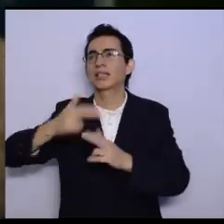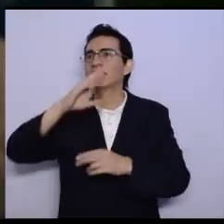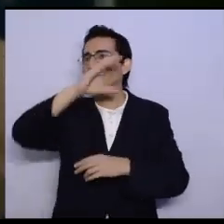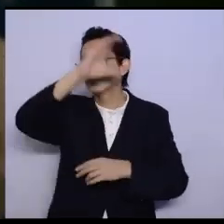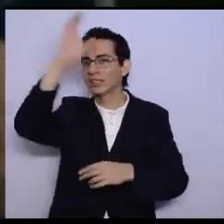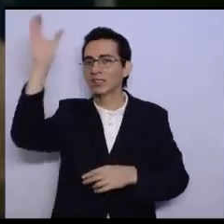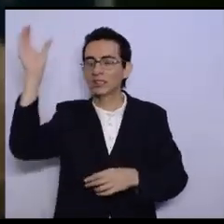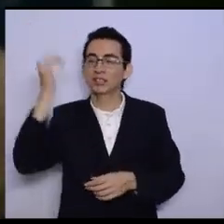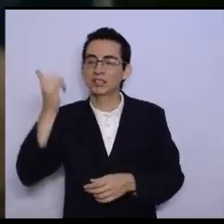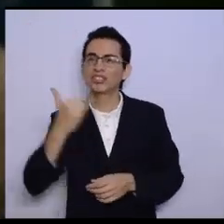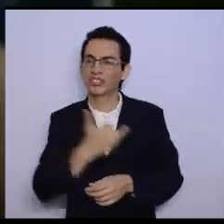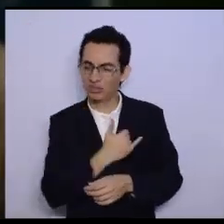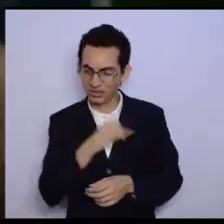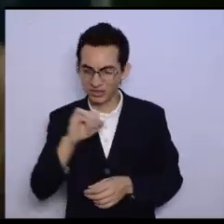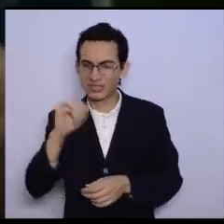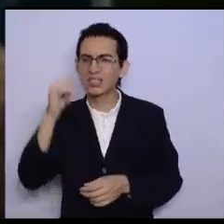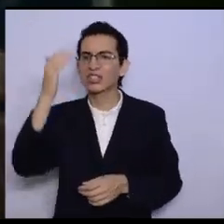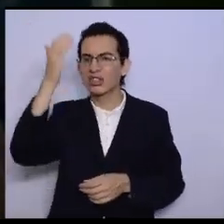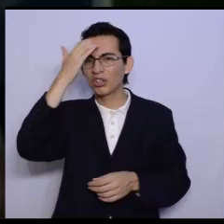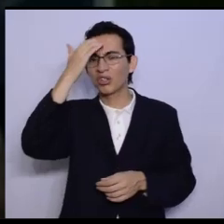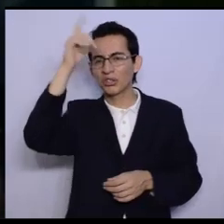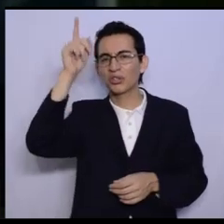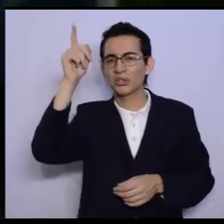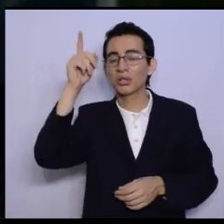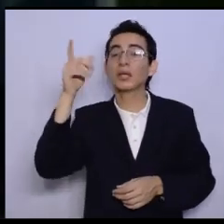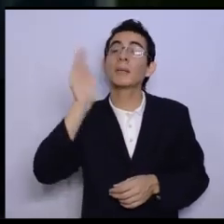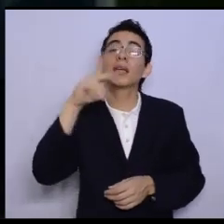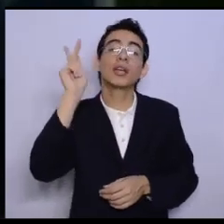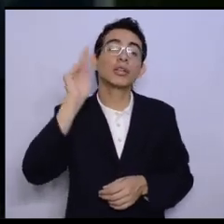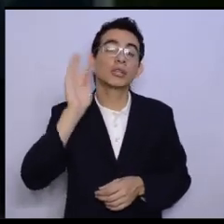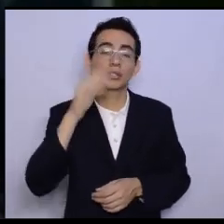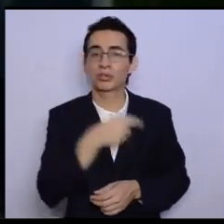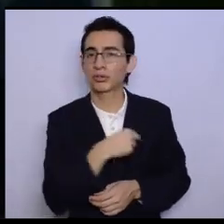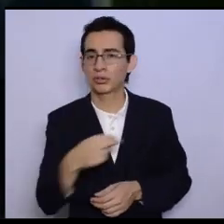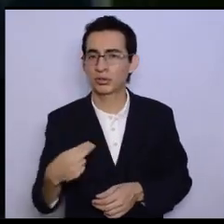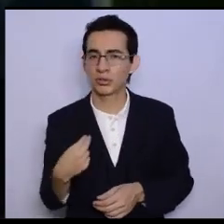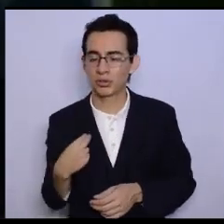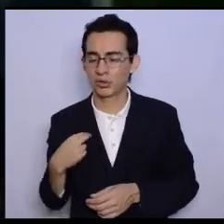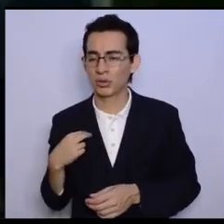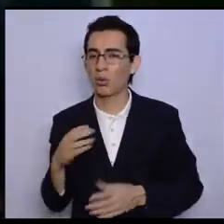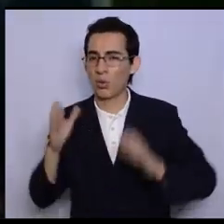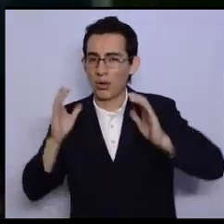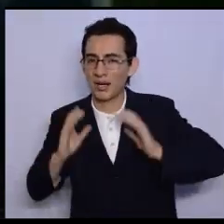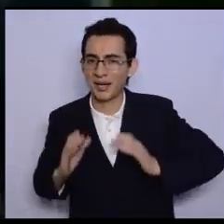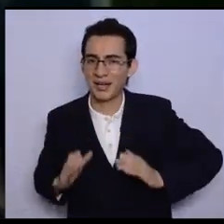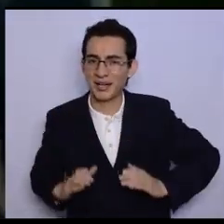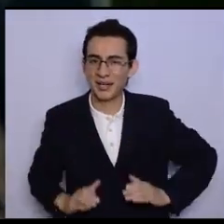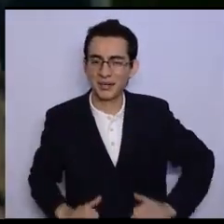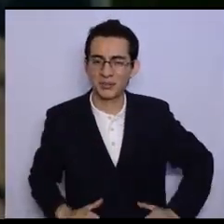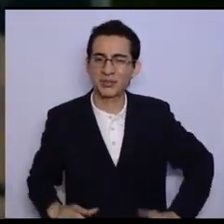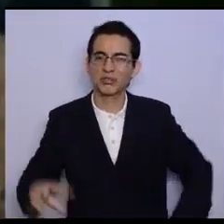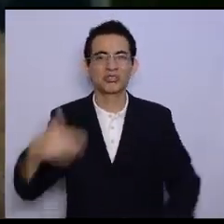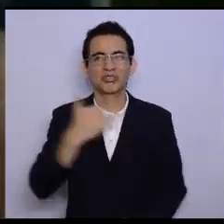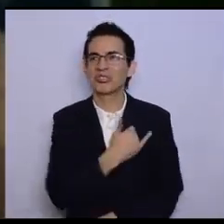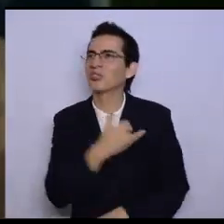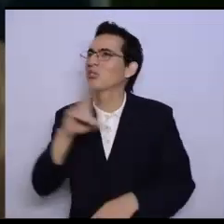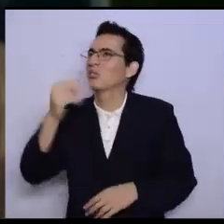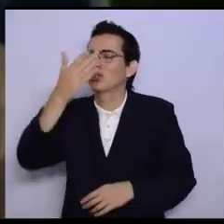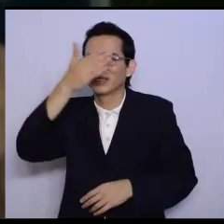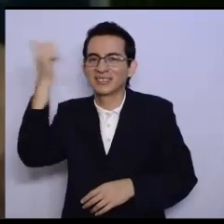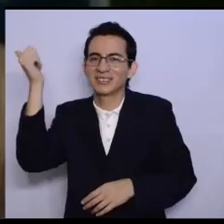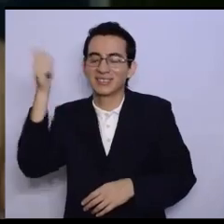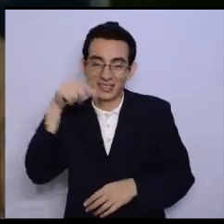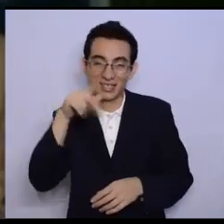dice, versículo 3. Si en el cuerpo o fuera del cuerpo no lo sé, Dios lo sabe. O sea, Pablo era